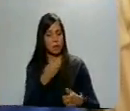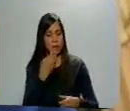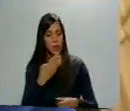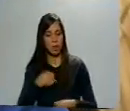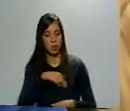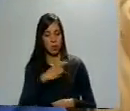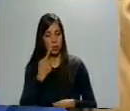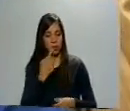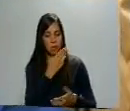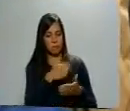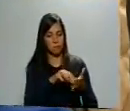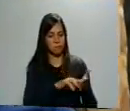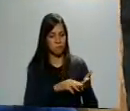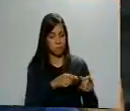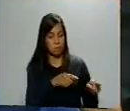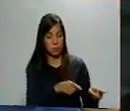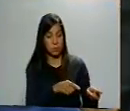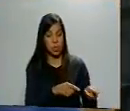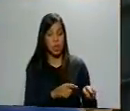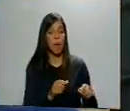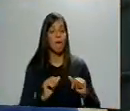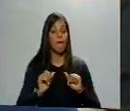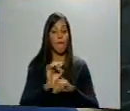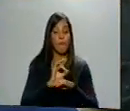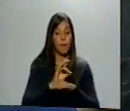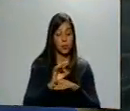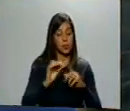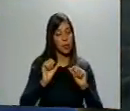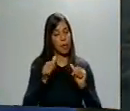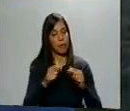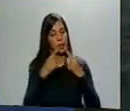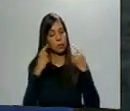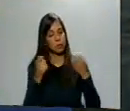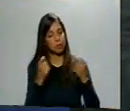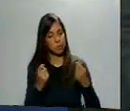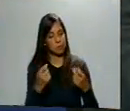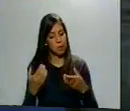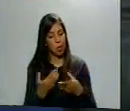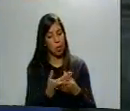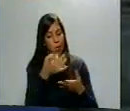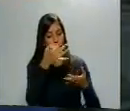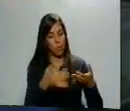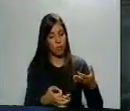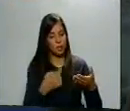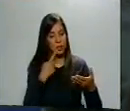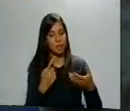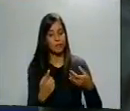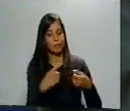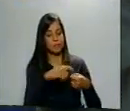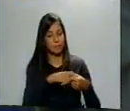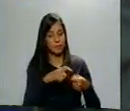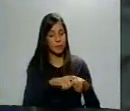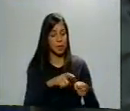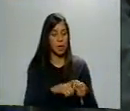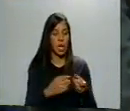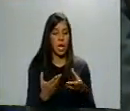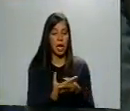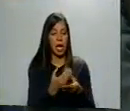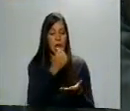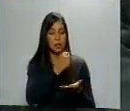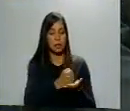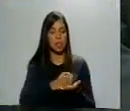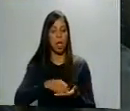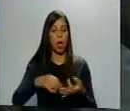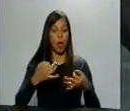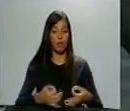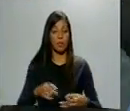Liquidación asumirán sus funciones desde el momento de la publicación de su designación en la Gaceta Oficial de la